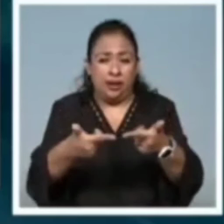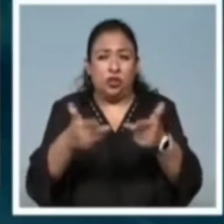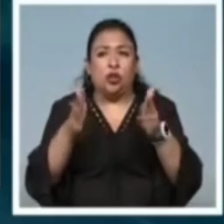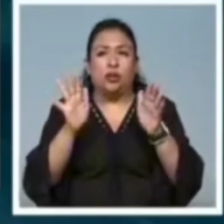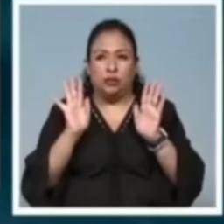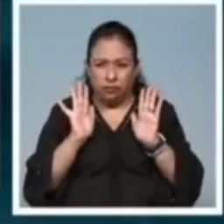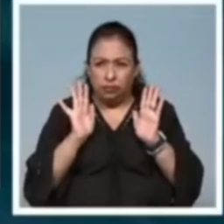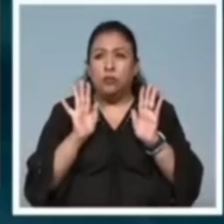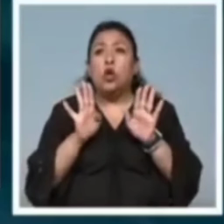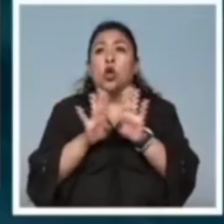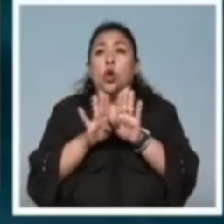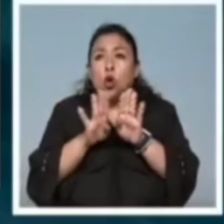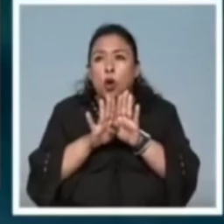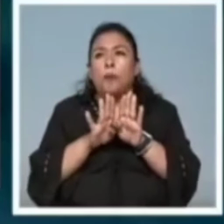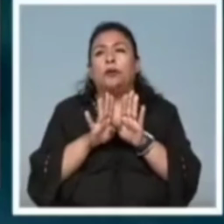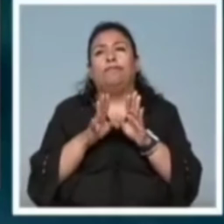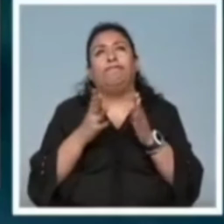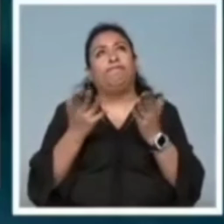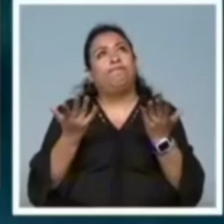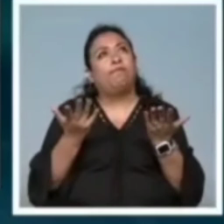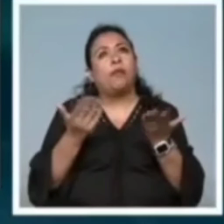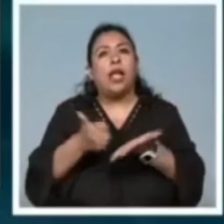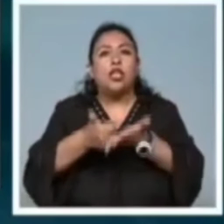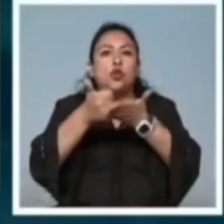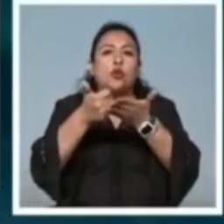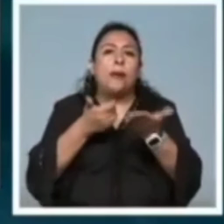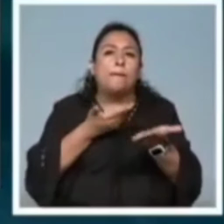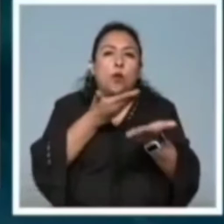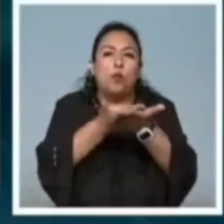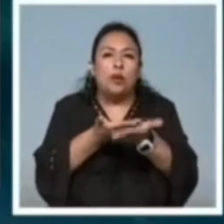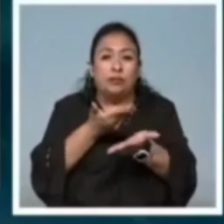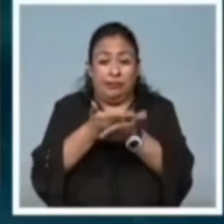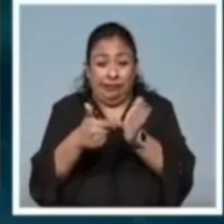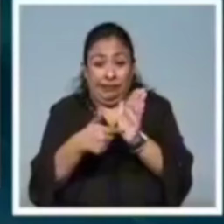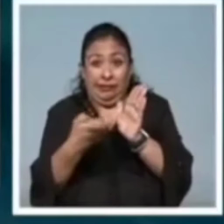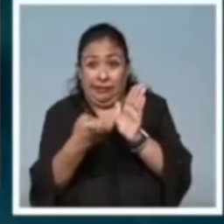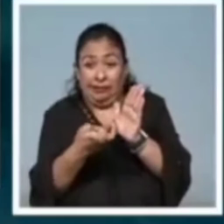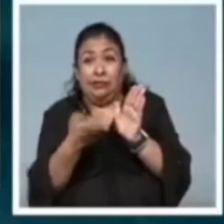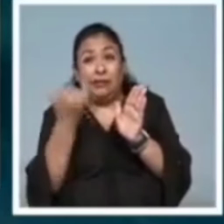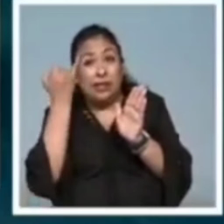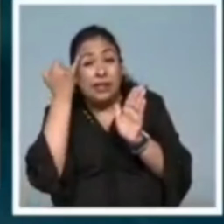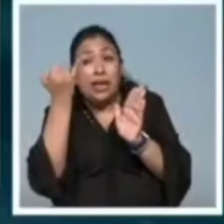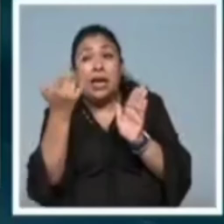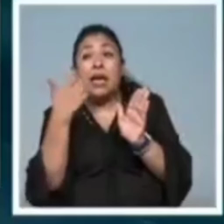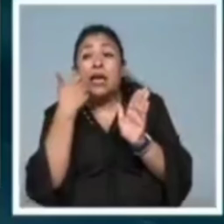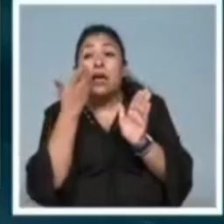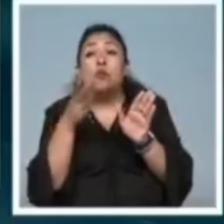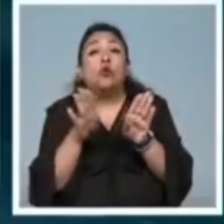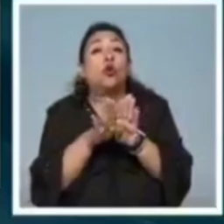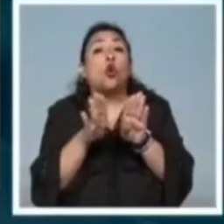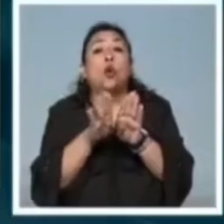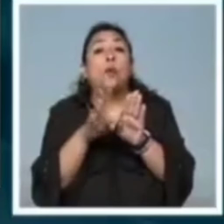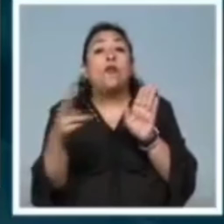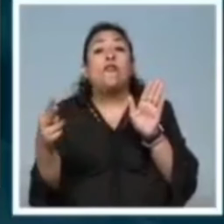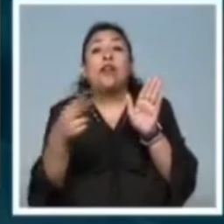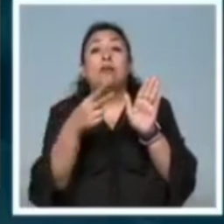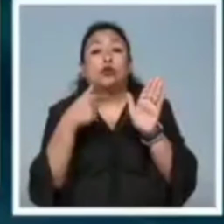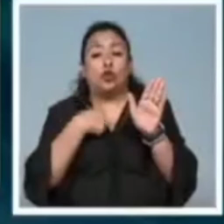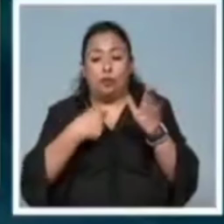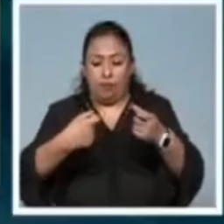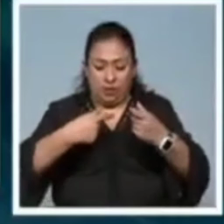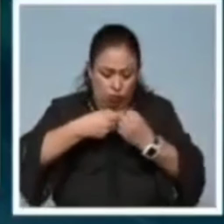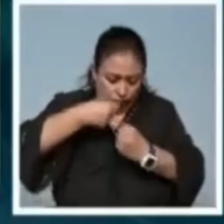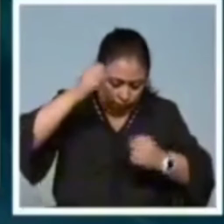Es decir, a través de sus propuestas, la idea es cómo se ven a sí